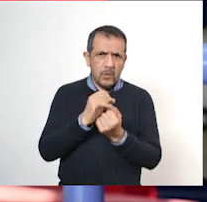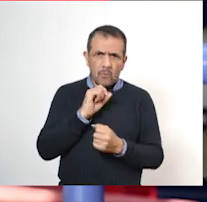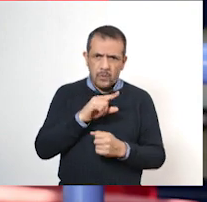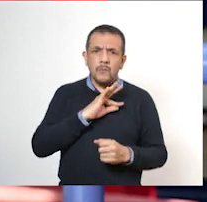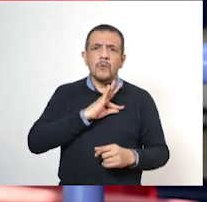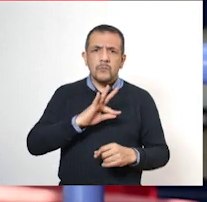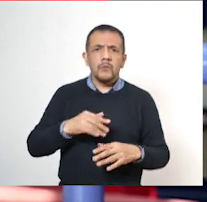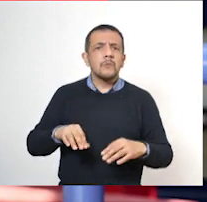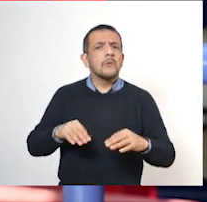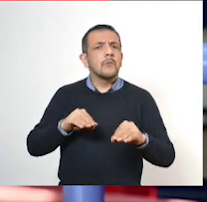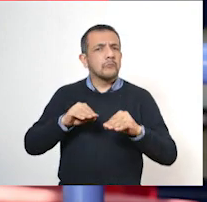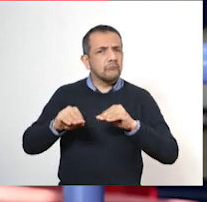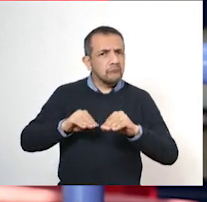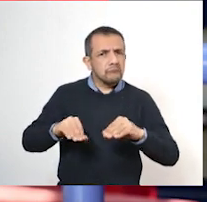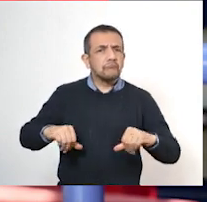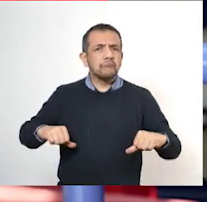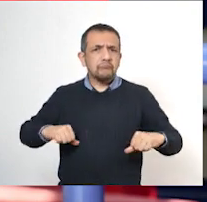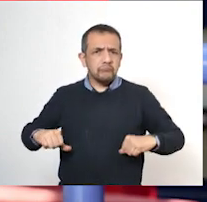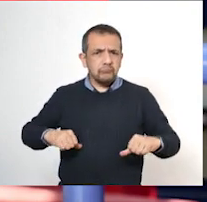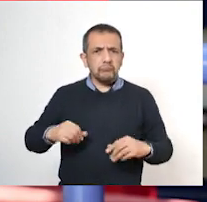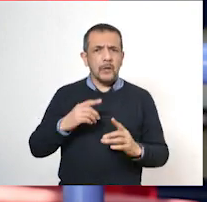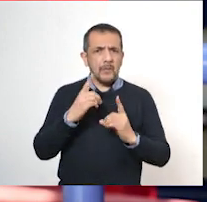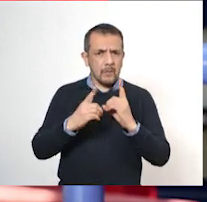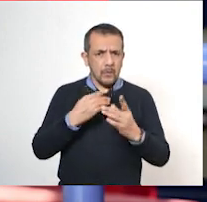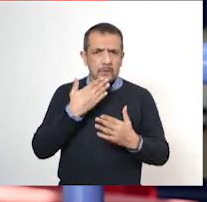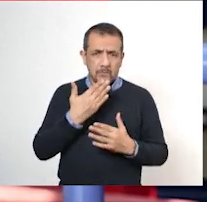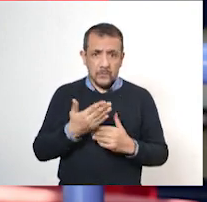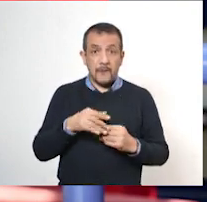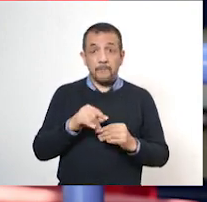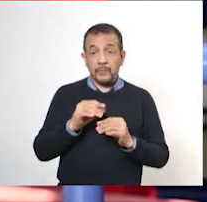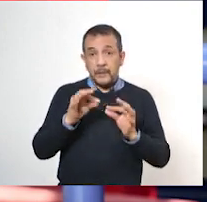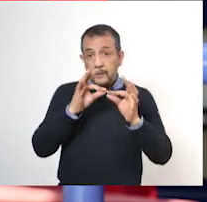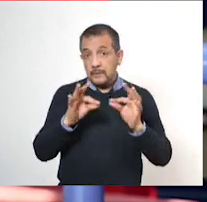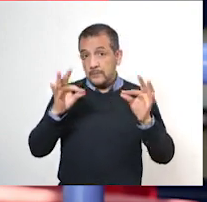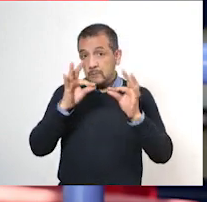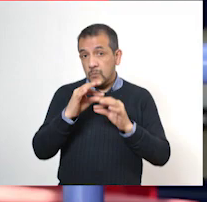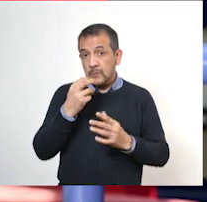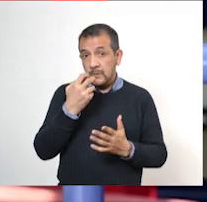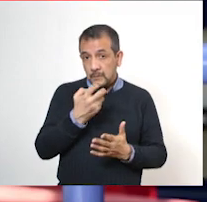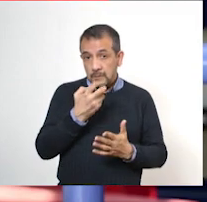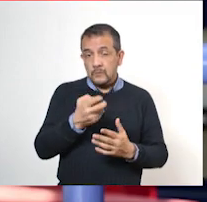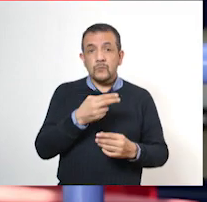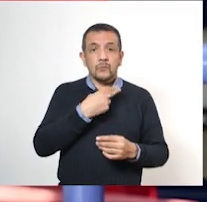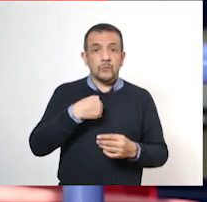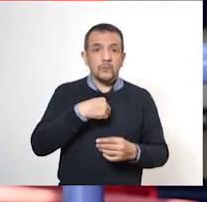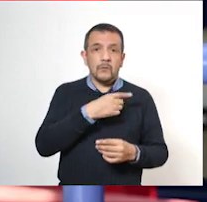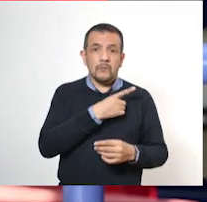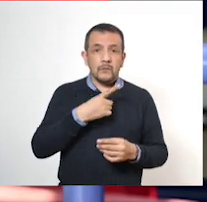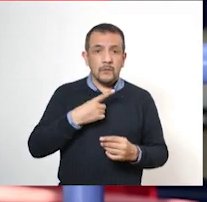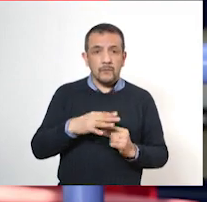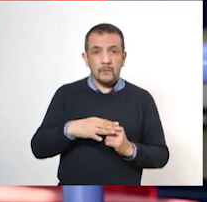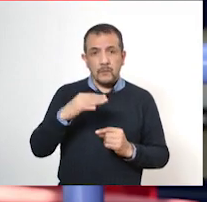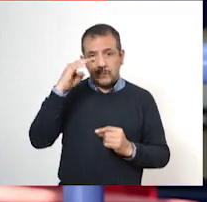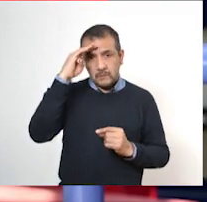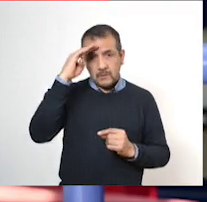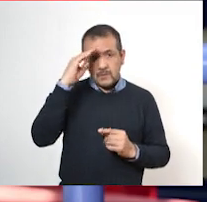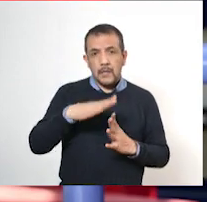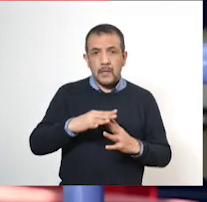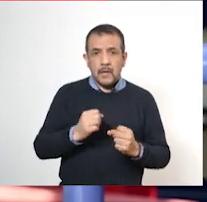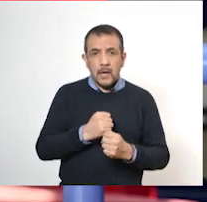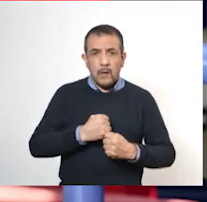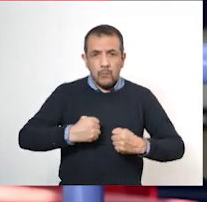permitan tener una actividad física adecuada. Lo que es muy importante en esto es estar conscientes de que el